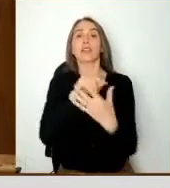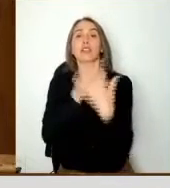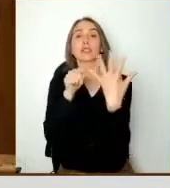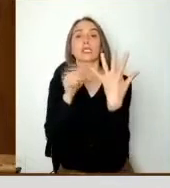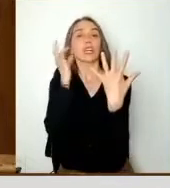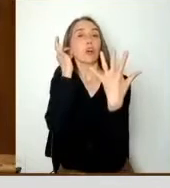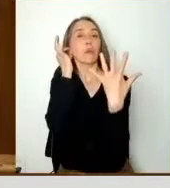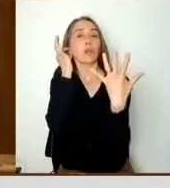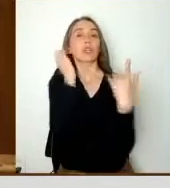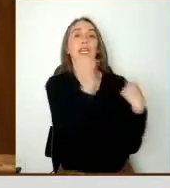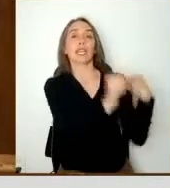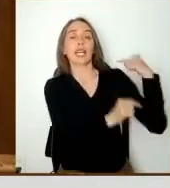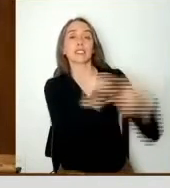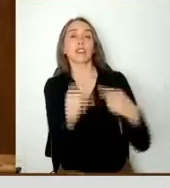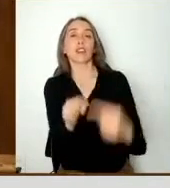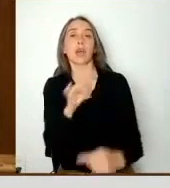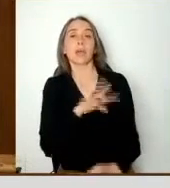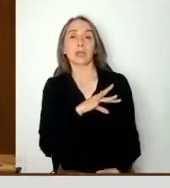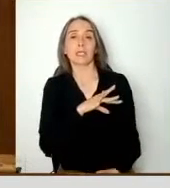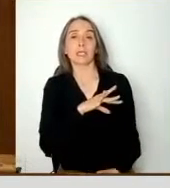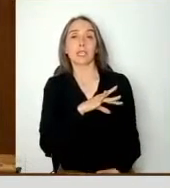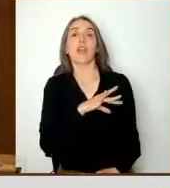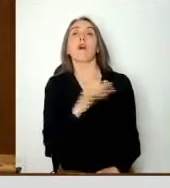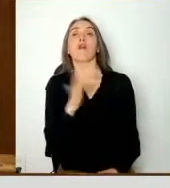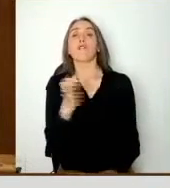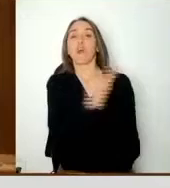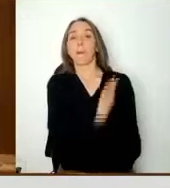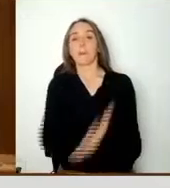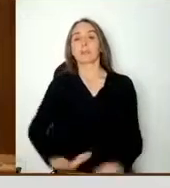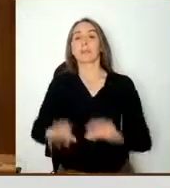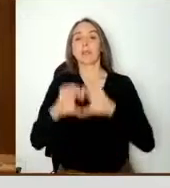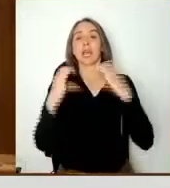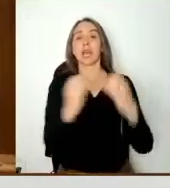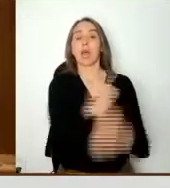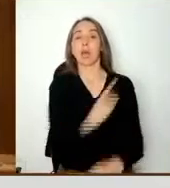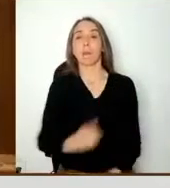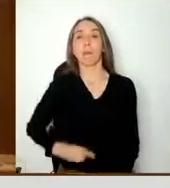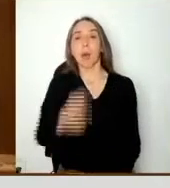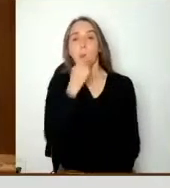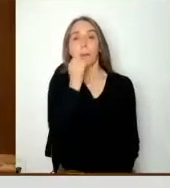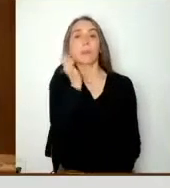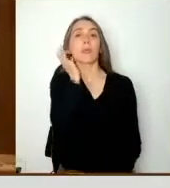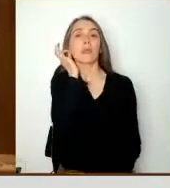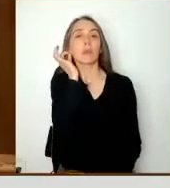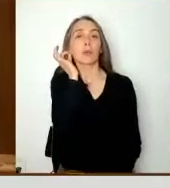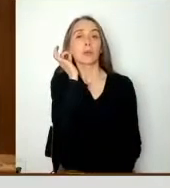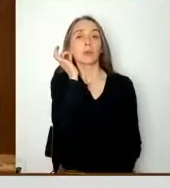de la historia de Chile han presidido esta Cámara de Diputados y Diputadas.